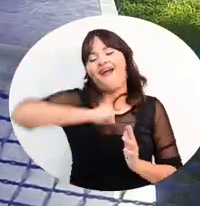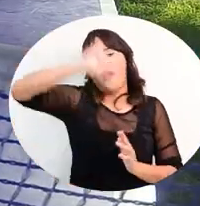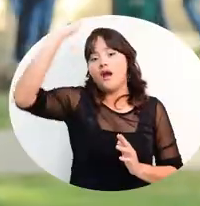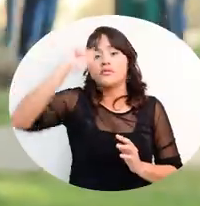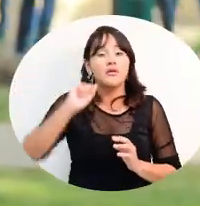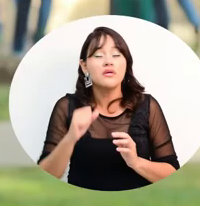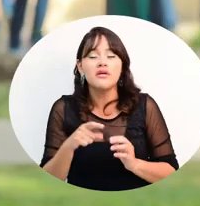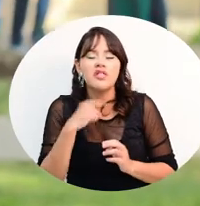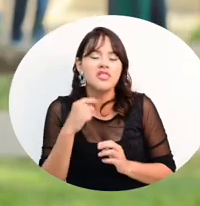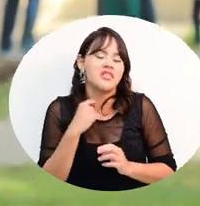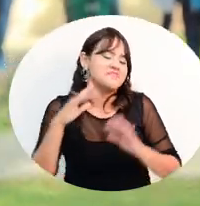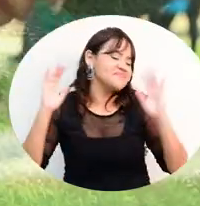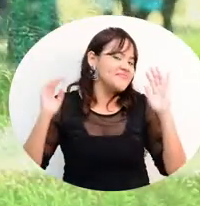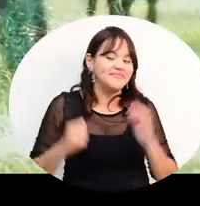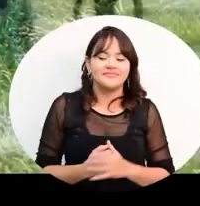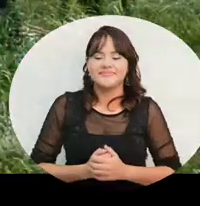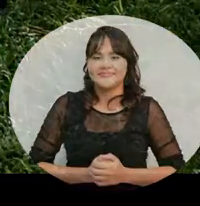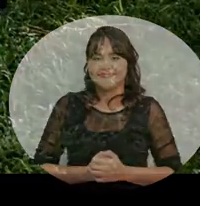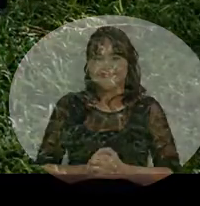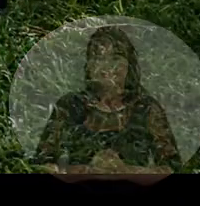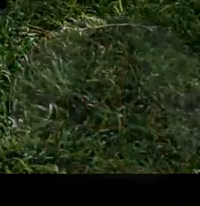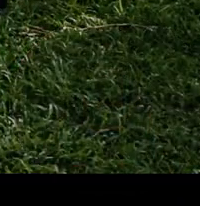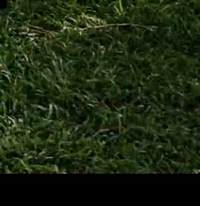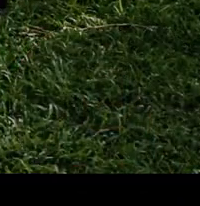también. Así que, let's go.